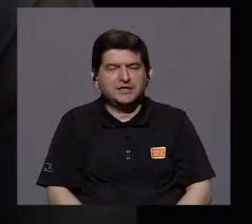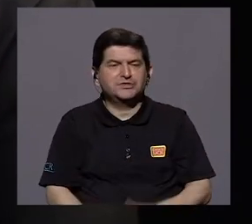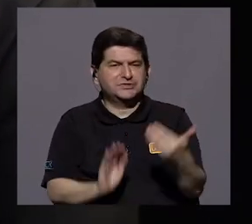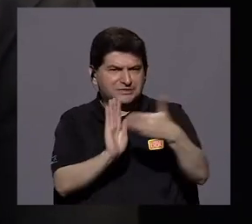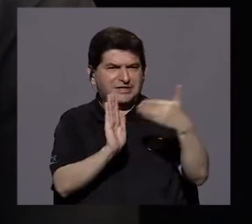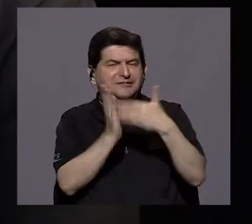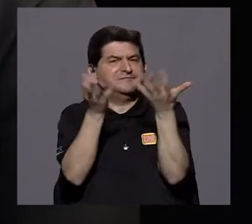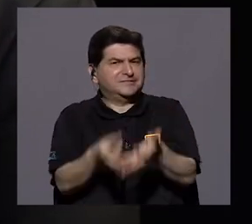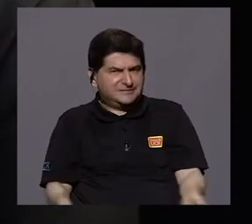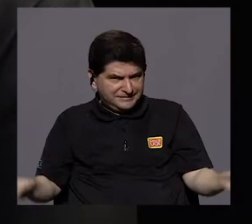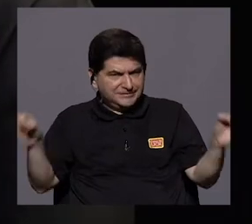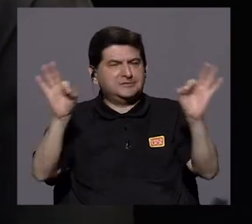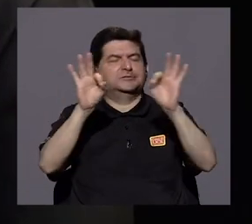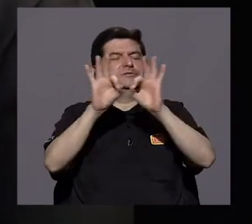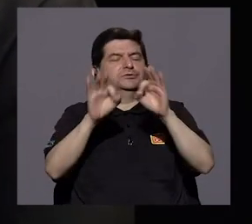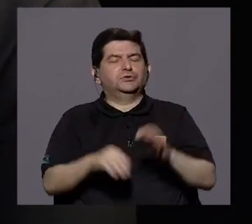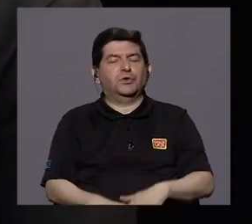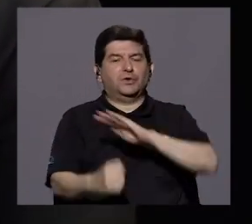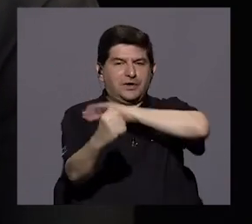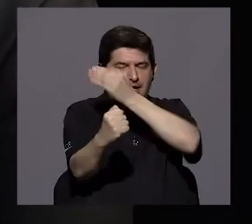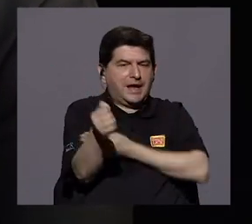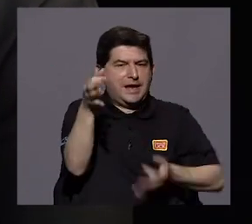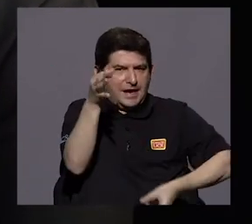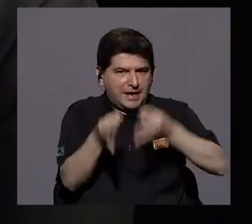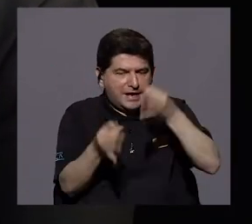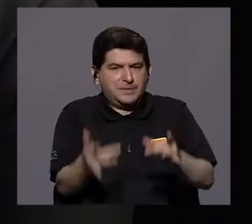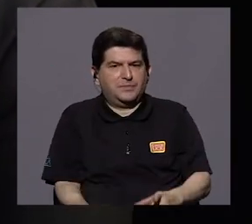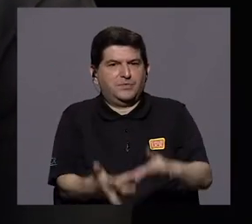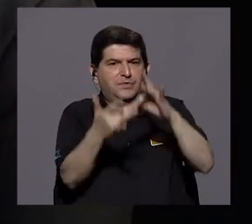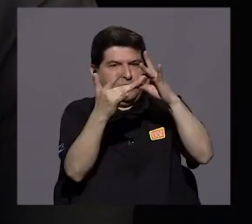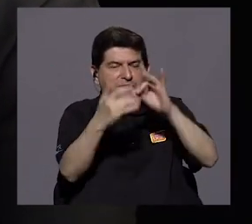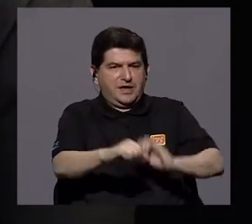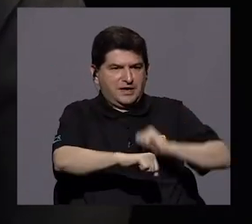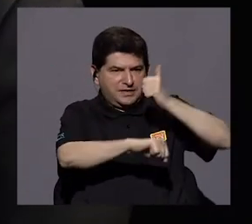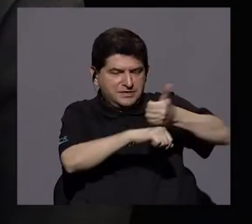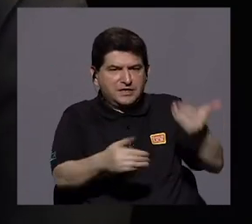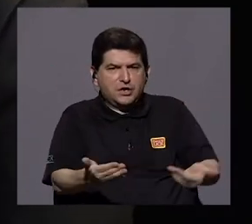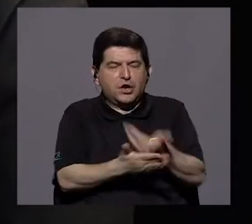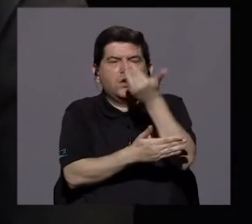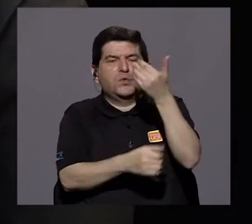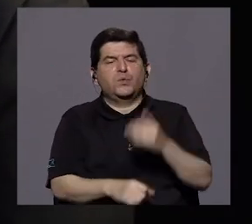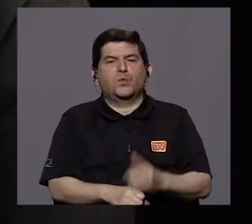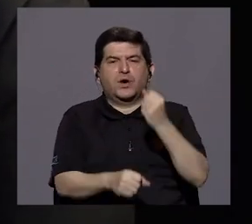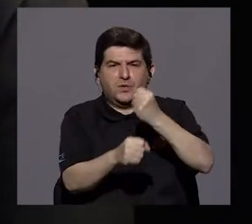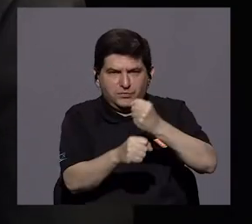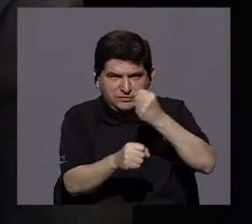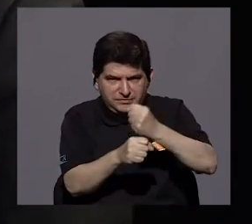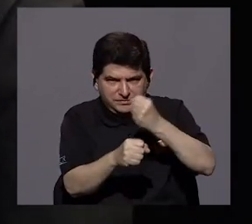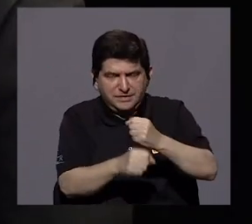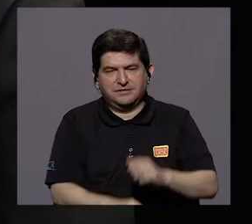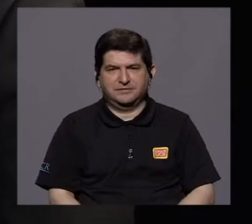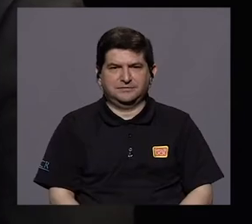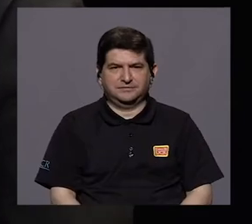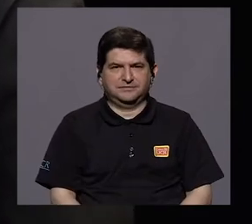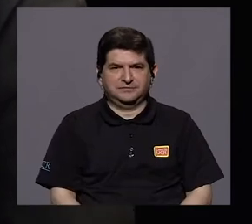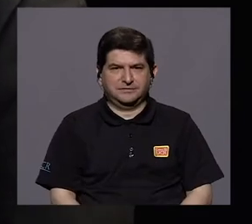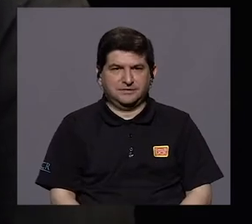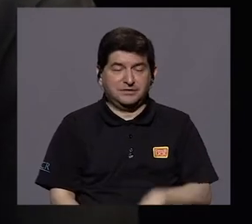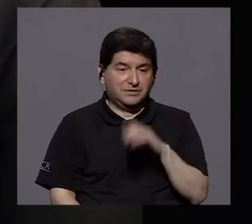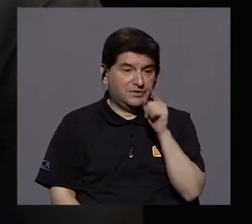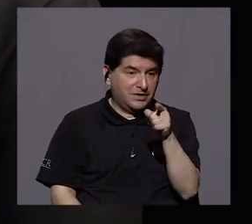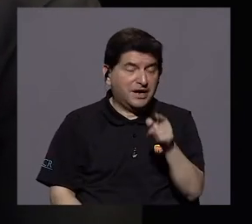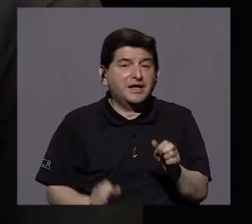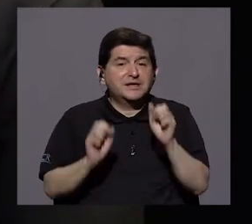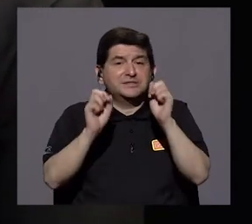una afectación fuerte para el Poder Judicial, fundamentalmente en la creación de nuevas plazas, que quedaron, se eludió